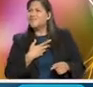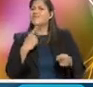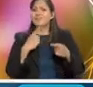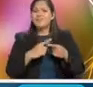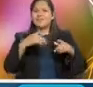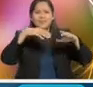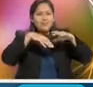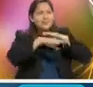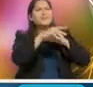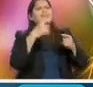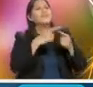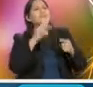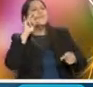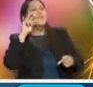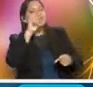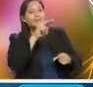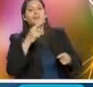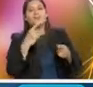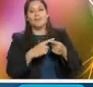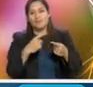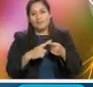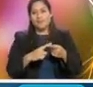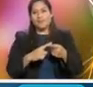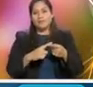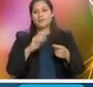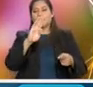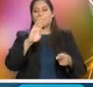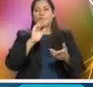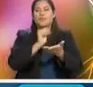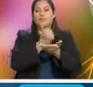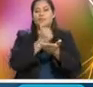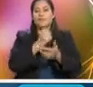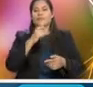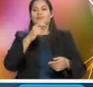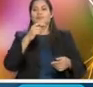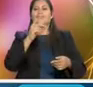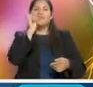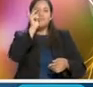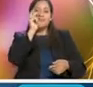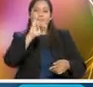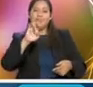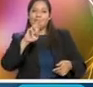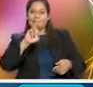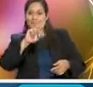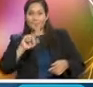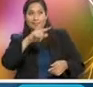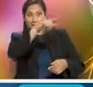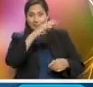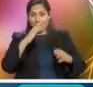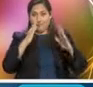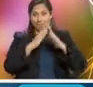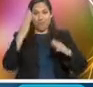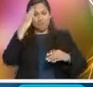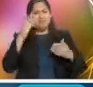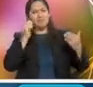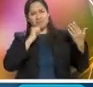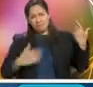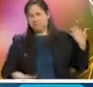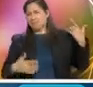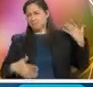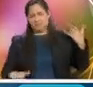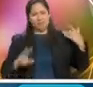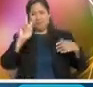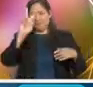quién? Ibas a Rocotitlán, lo abrieron los miembros de Botellita de Jerez, Sí. entonces eran como los de casa, tocaban todo el tiempo, hacían sus